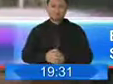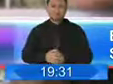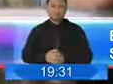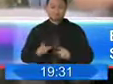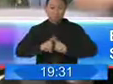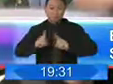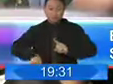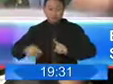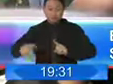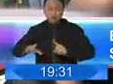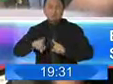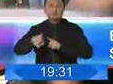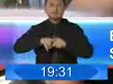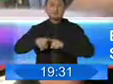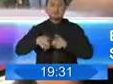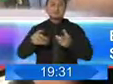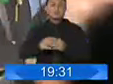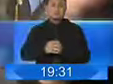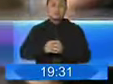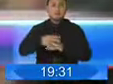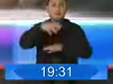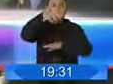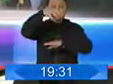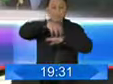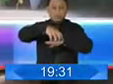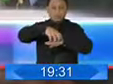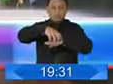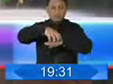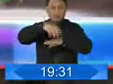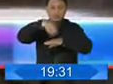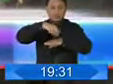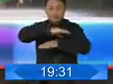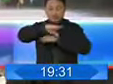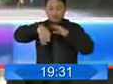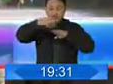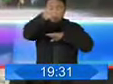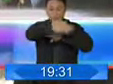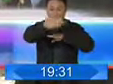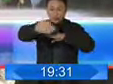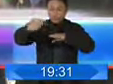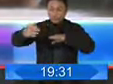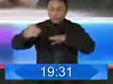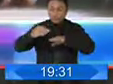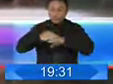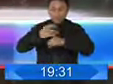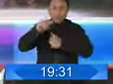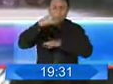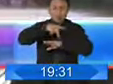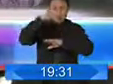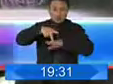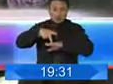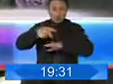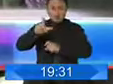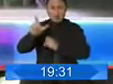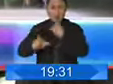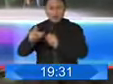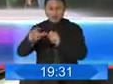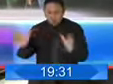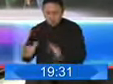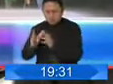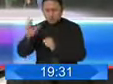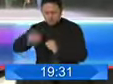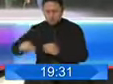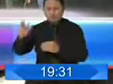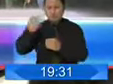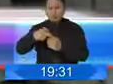tiene este intercolegial es que se hace a nivel provincial. Entonces vamos recorriendo todos los cantones de la provincia de Pichincha, incentivando a los chicos de que se inscriban y